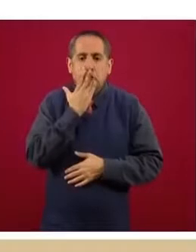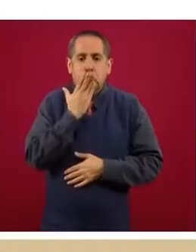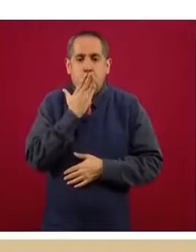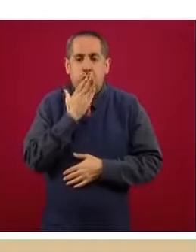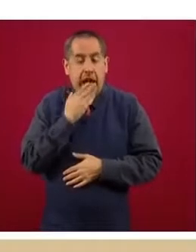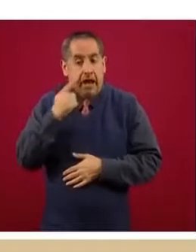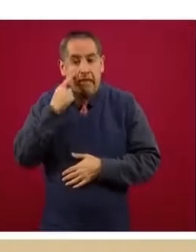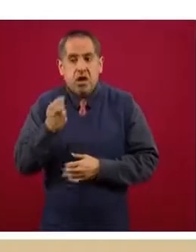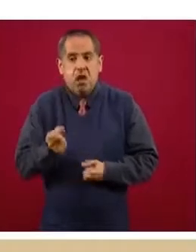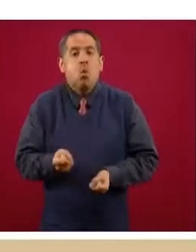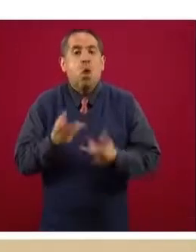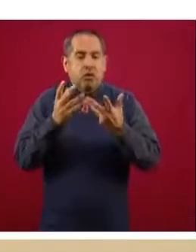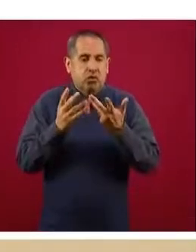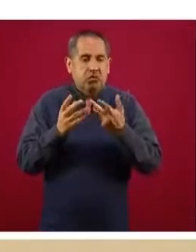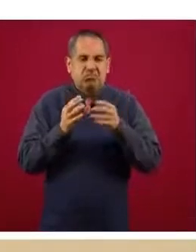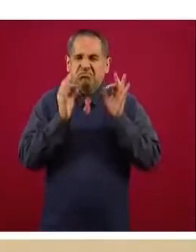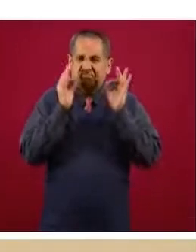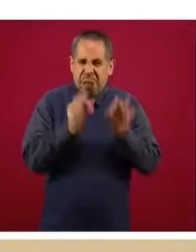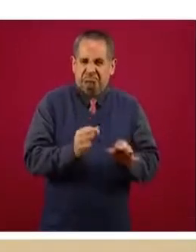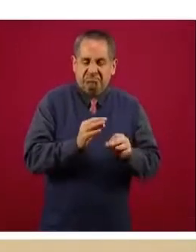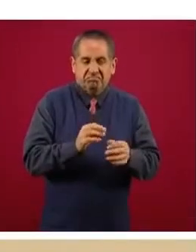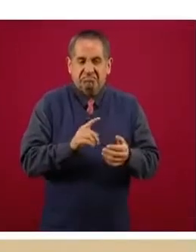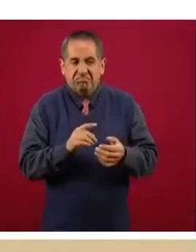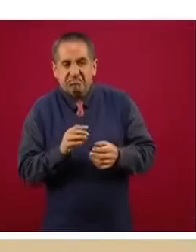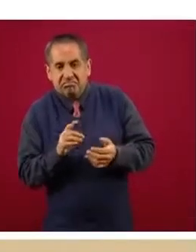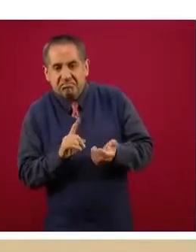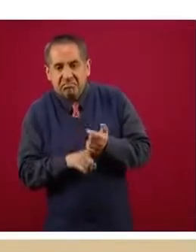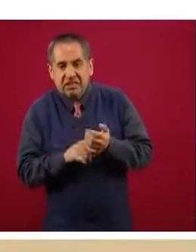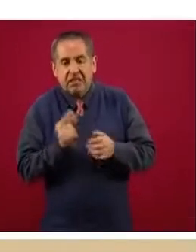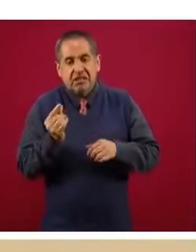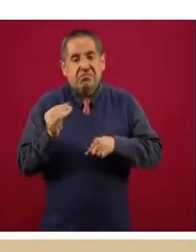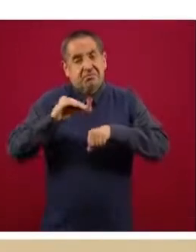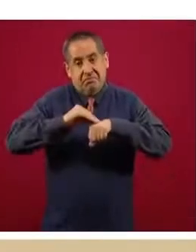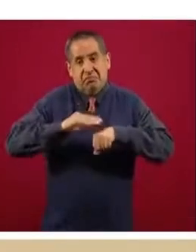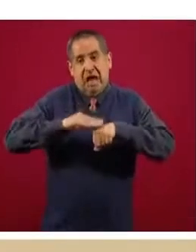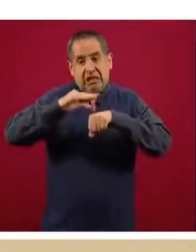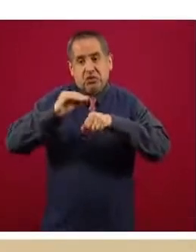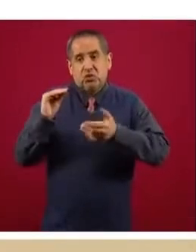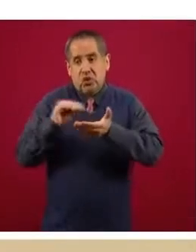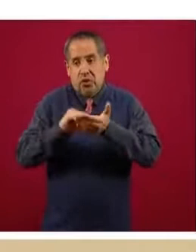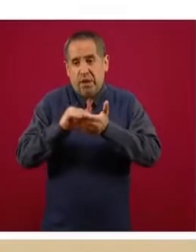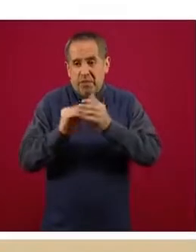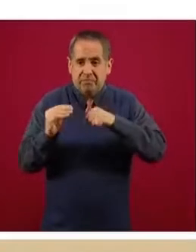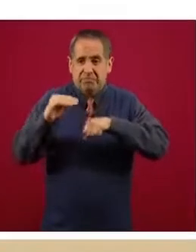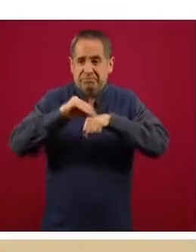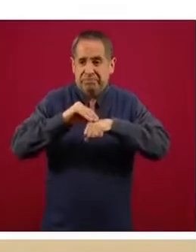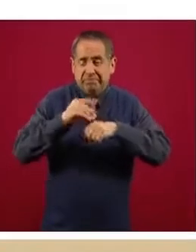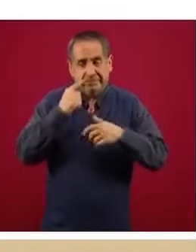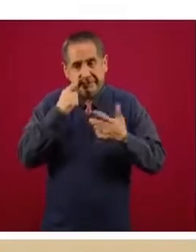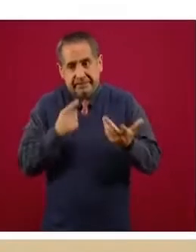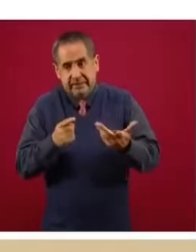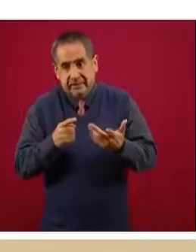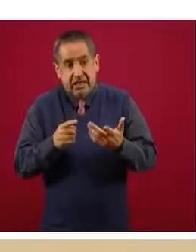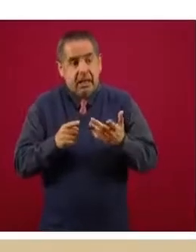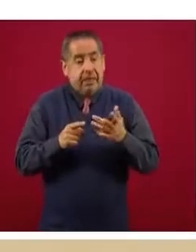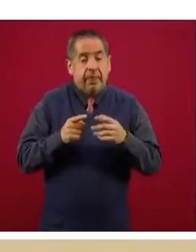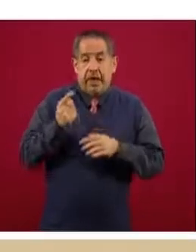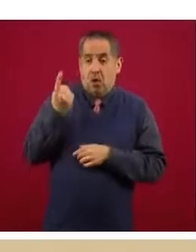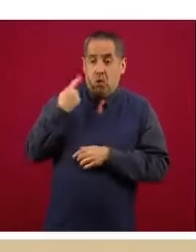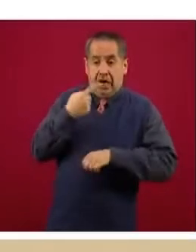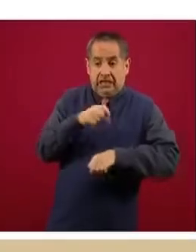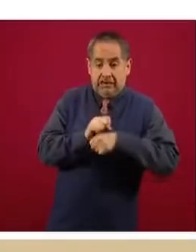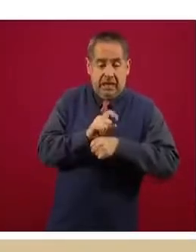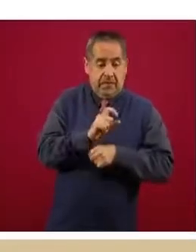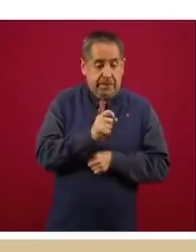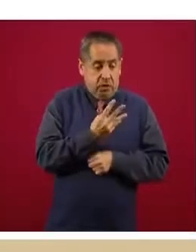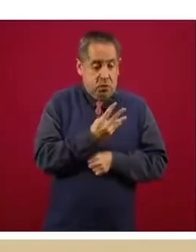Vean los casos confirmados estimados, aquí todavía sigue habiendo un incremento. De hecho, podemos ver cómo esta curva de la semana 24 a